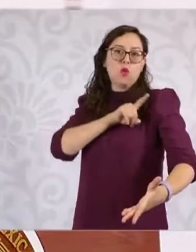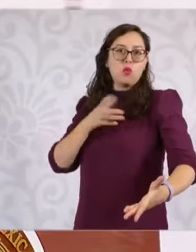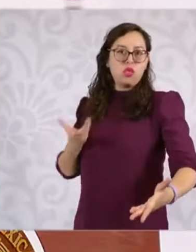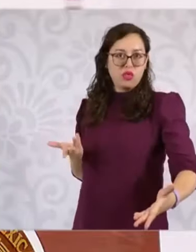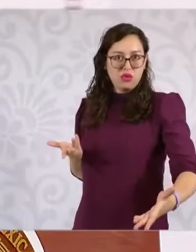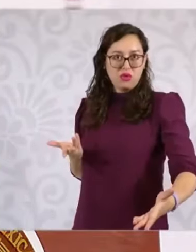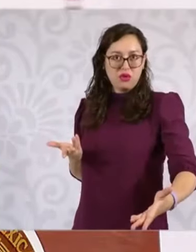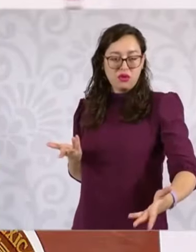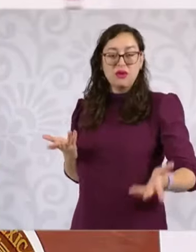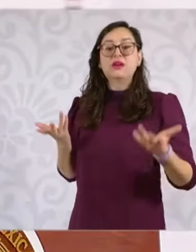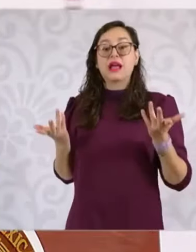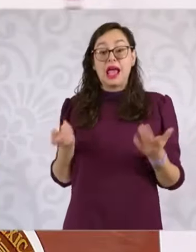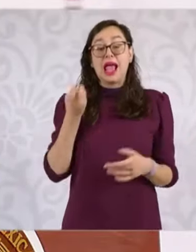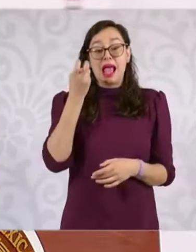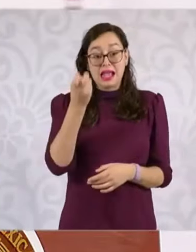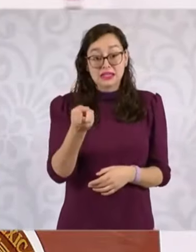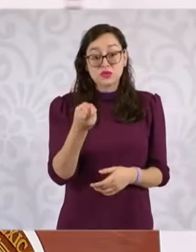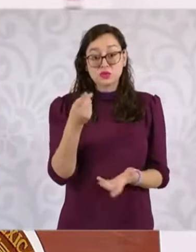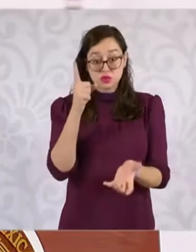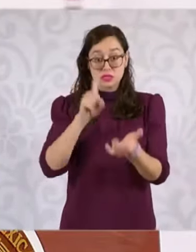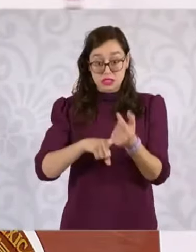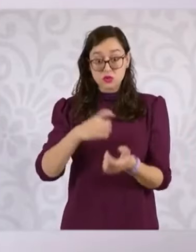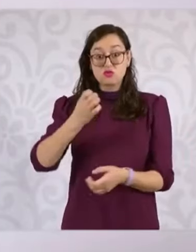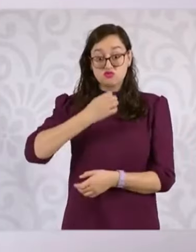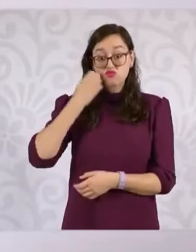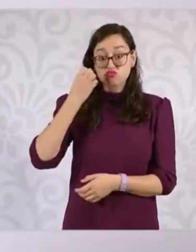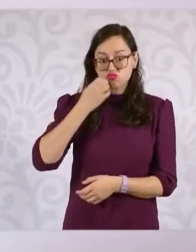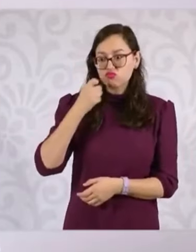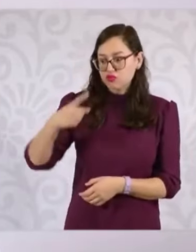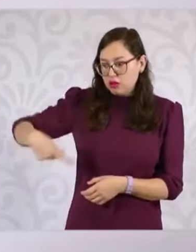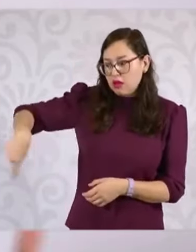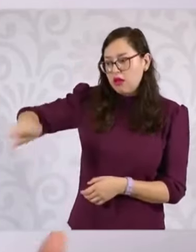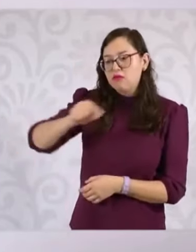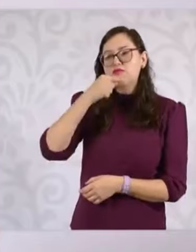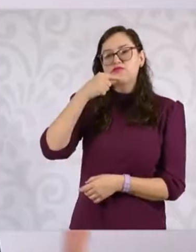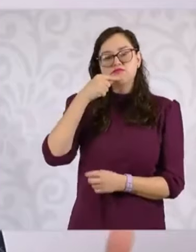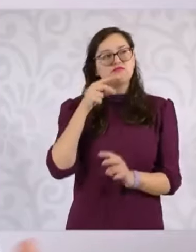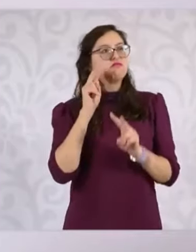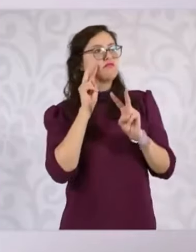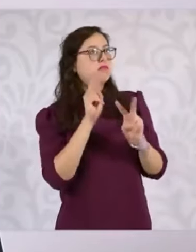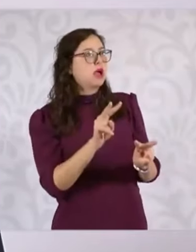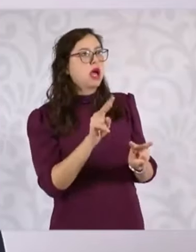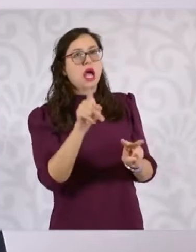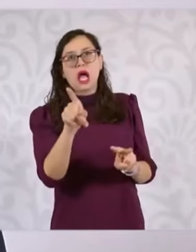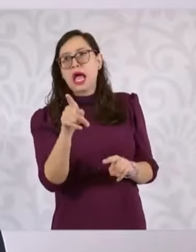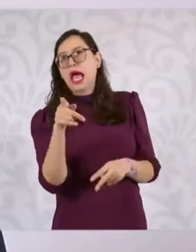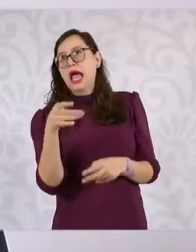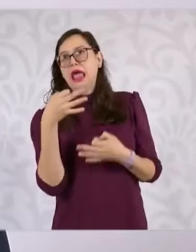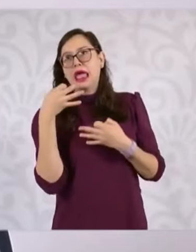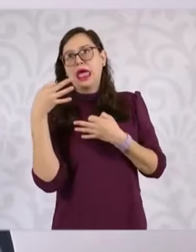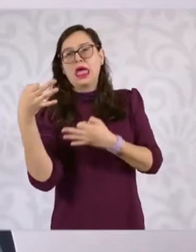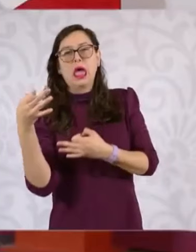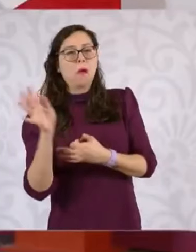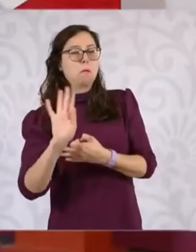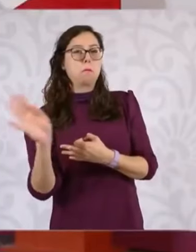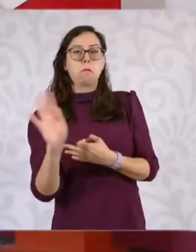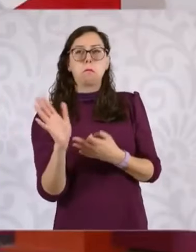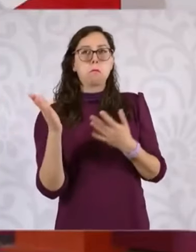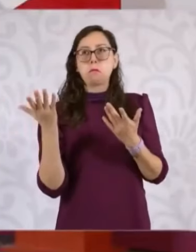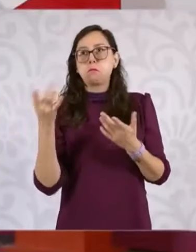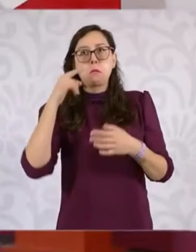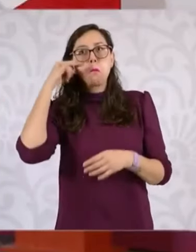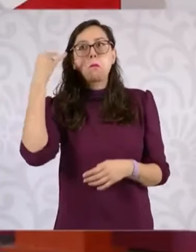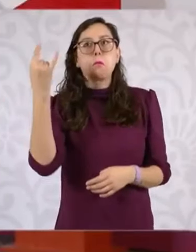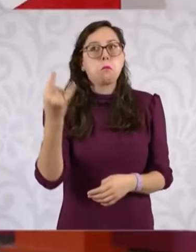Entonces, la idea, como es un espacio natural para la formación, que los niños no tengan a su alcance este tipo de productos